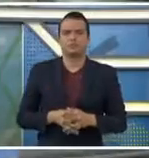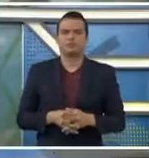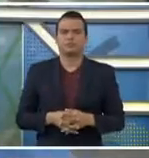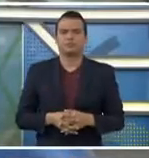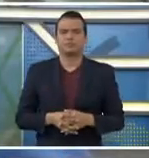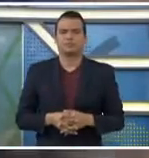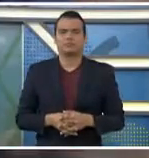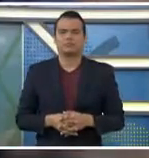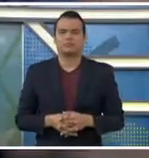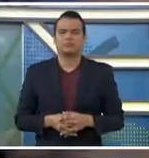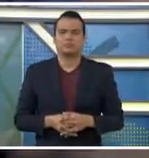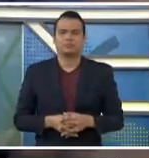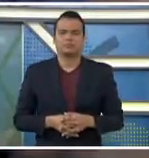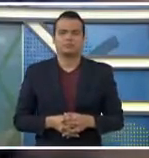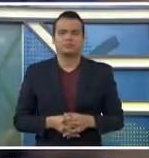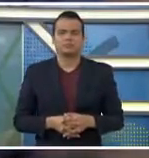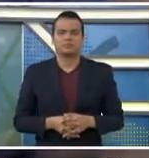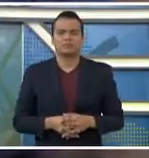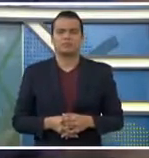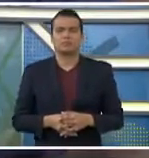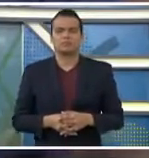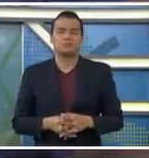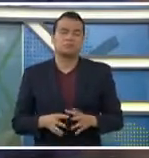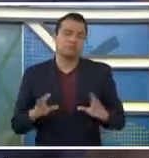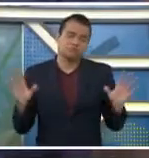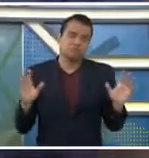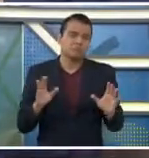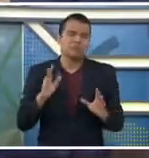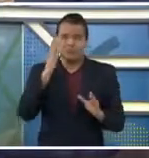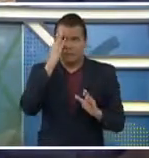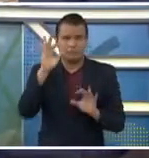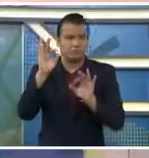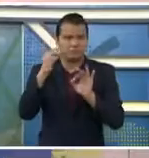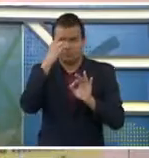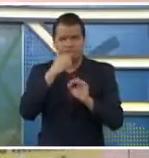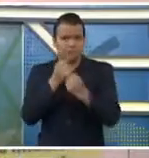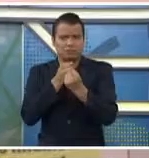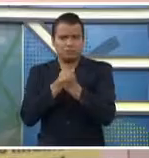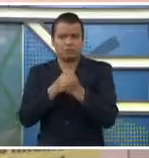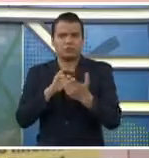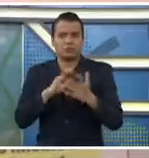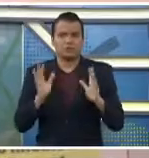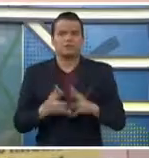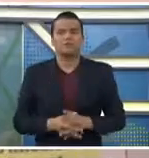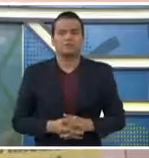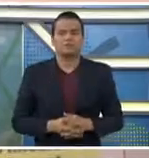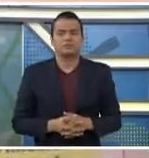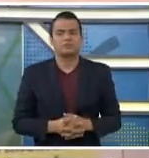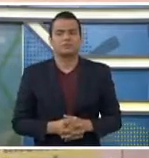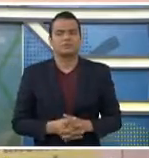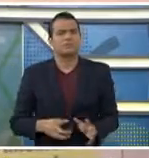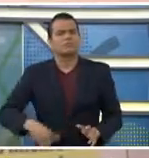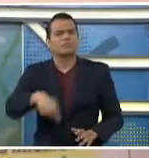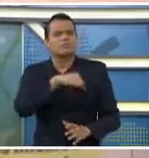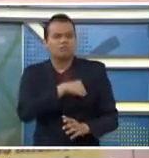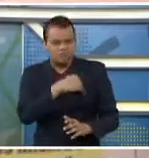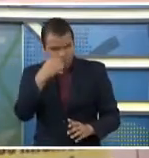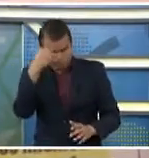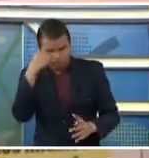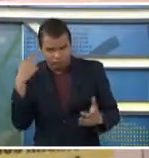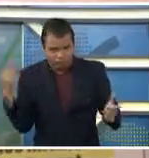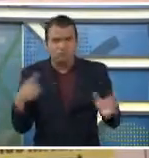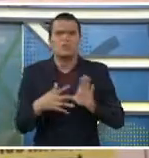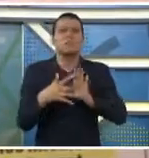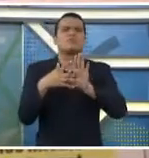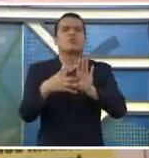hay en este momento para la alcaldía de Cali. Entonces, pues yo lo respaldo. Nuestra pelea y nuestra batalla no es